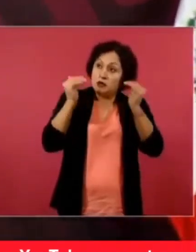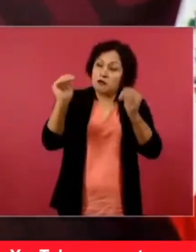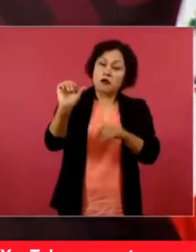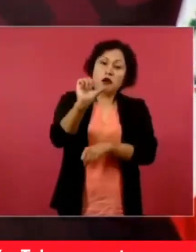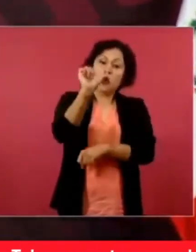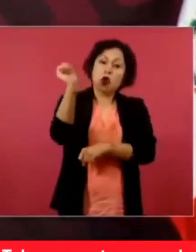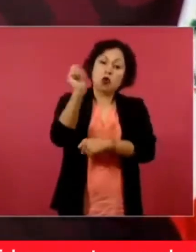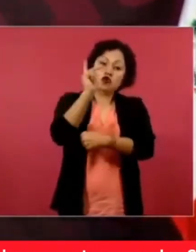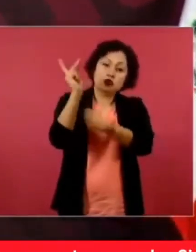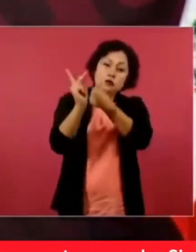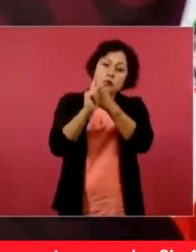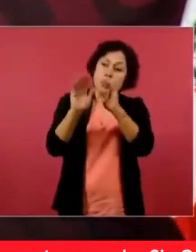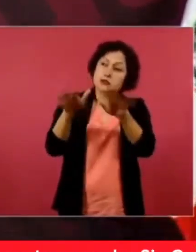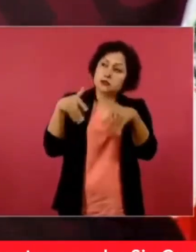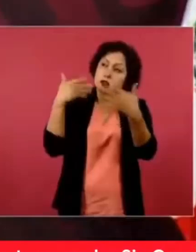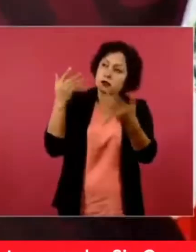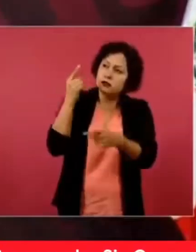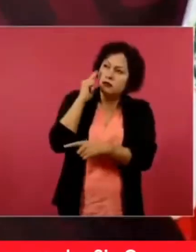México